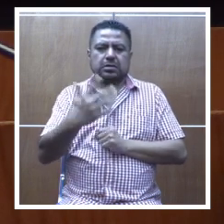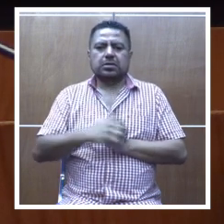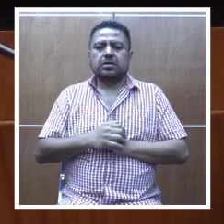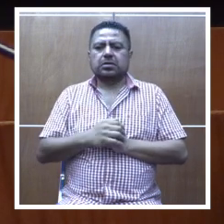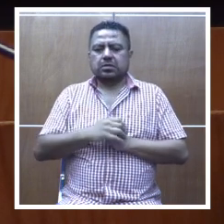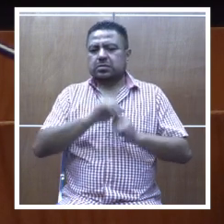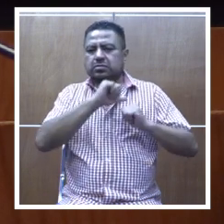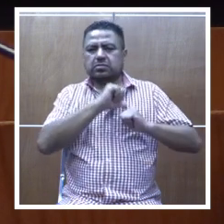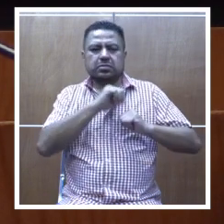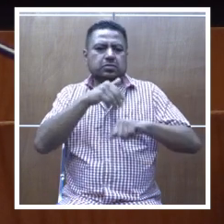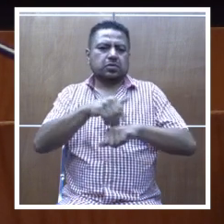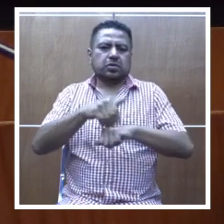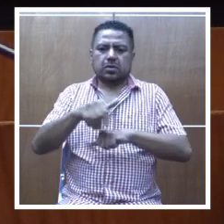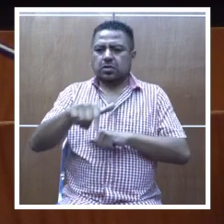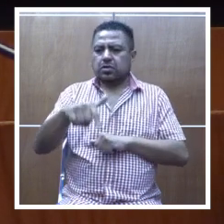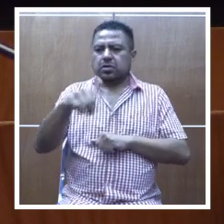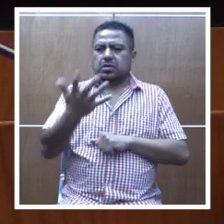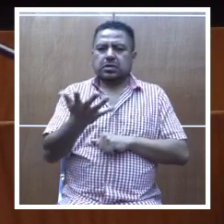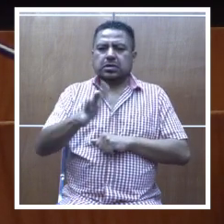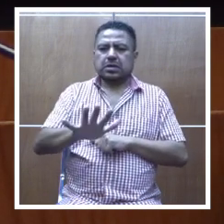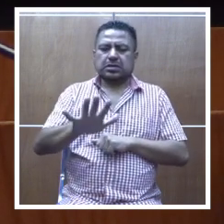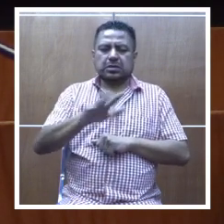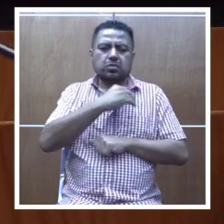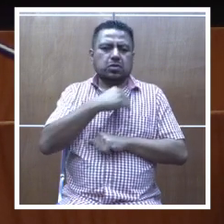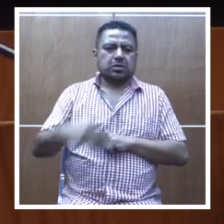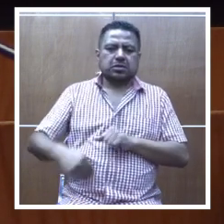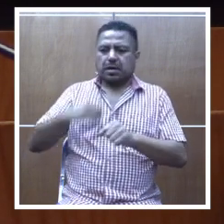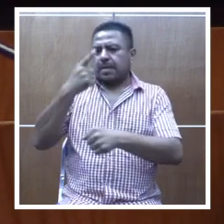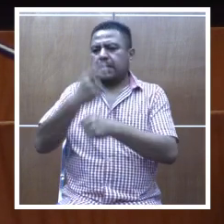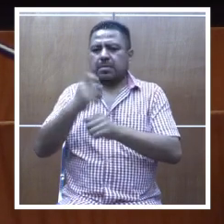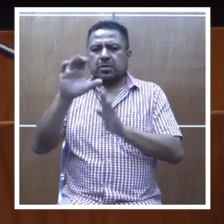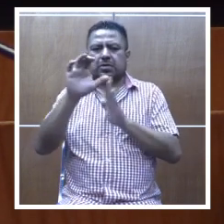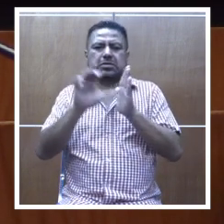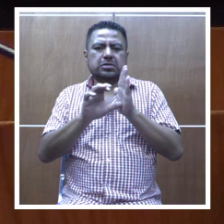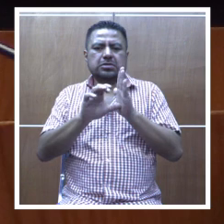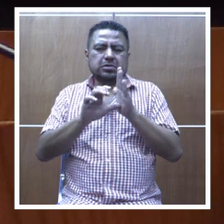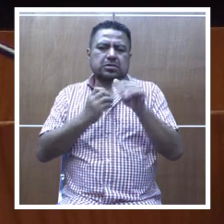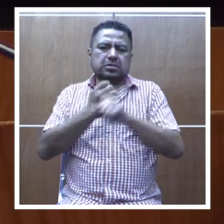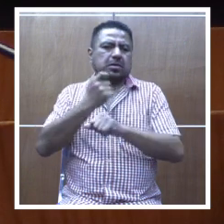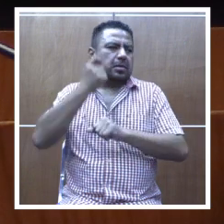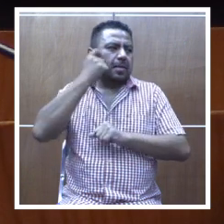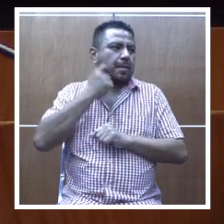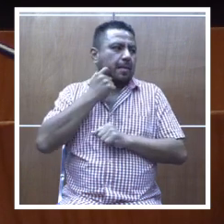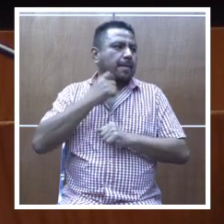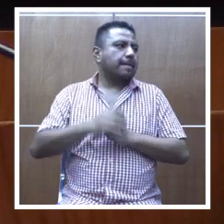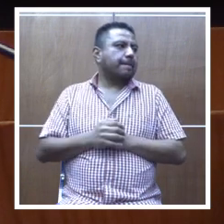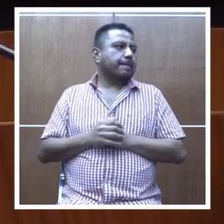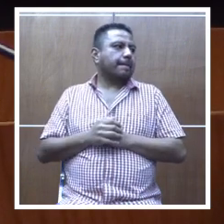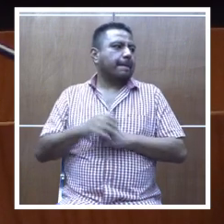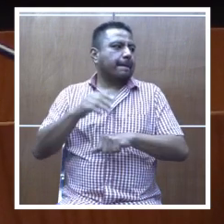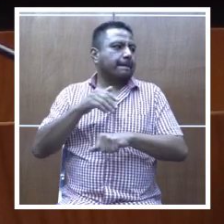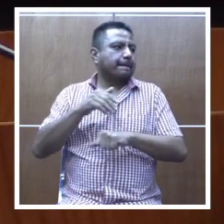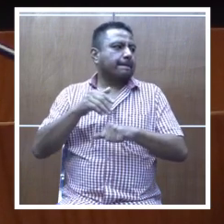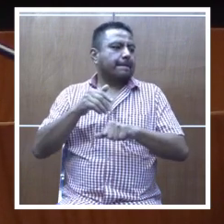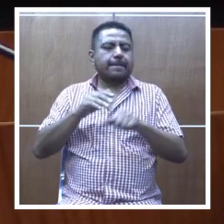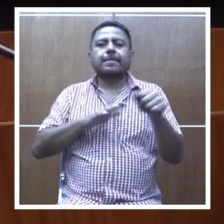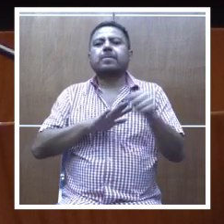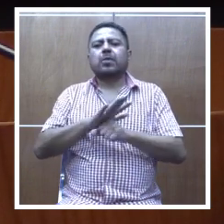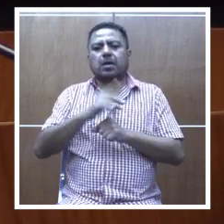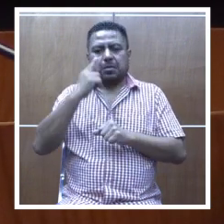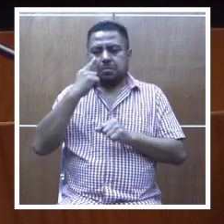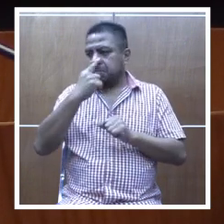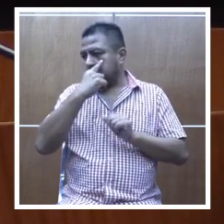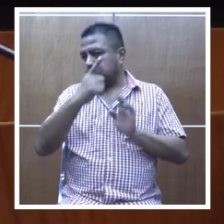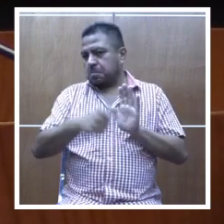del título 10º Municipio Libre, sección primera de la Constitución Política del Estado Libre y Soberano de Guerrero, al tenor de lo